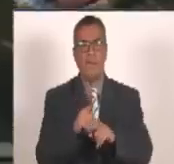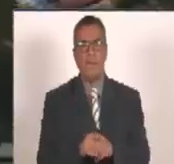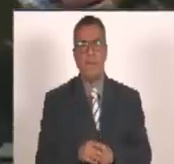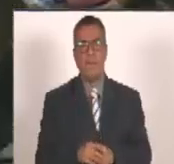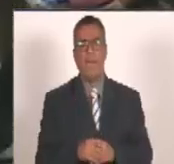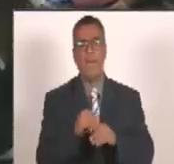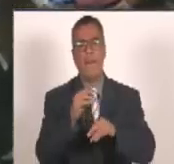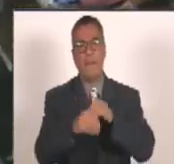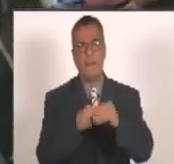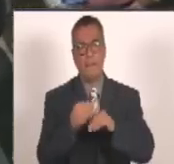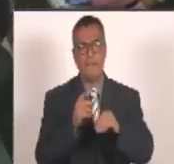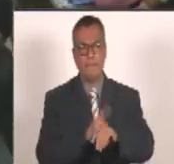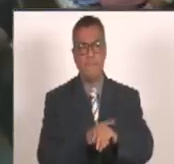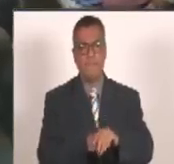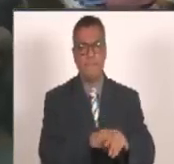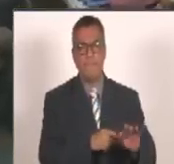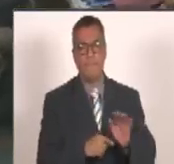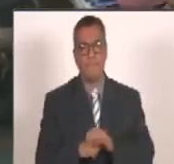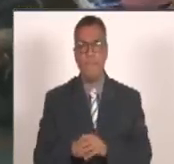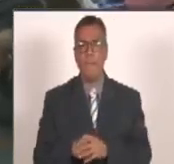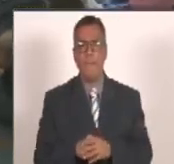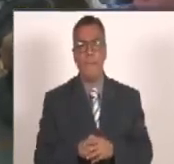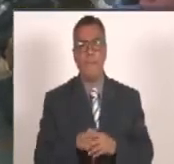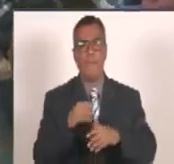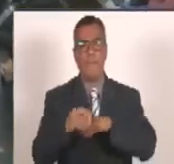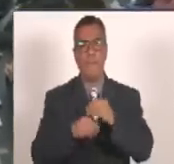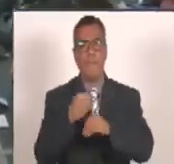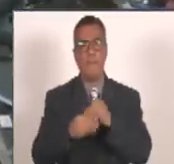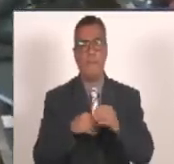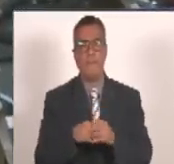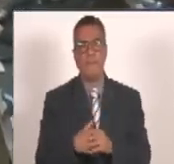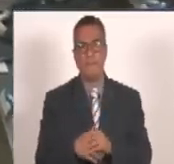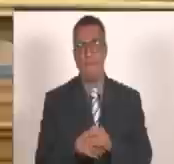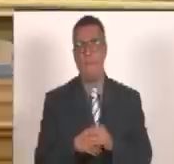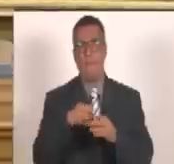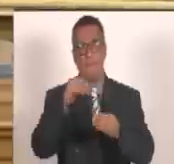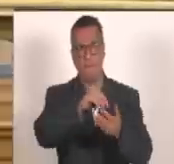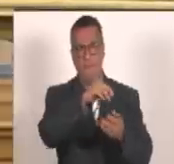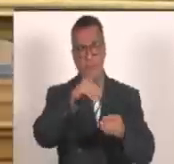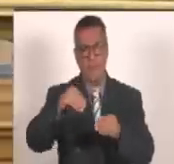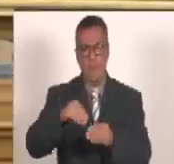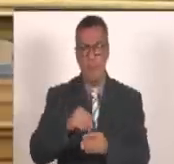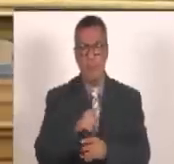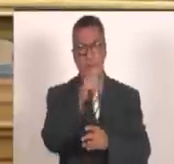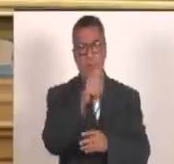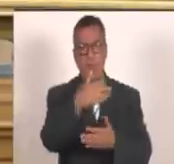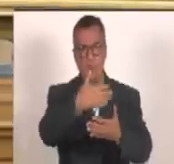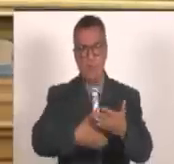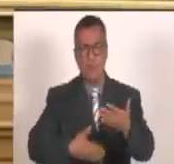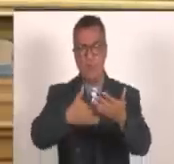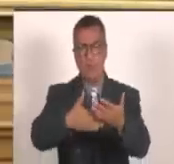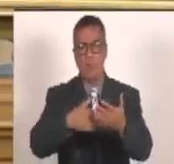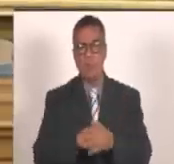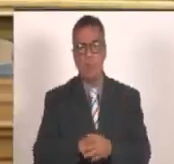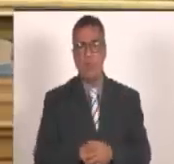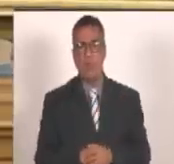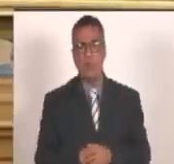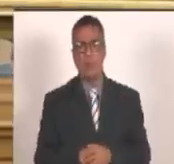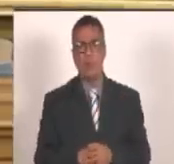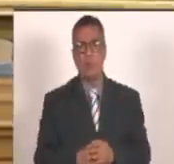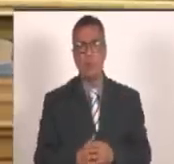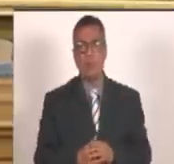el primer periodo de sesiones. Voy a proceder a someter a consideración las actas de manera